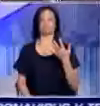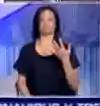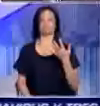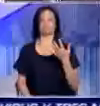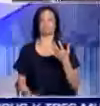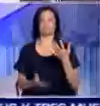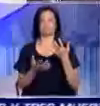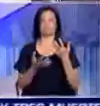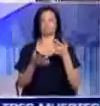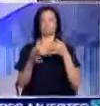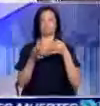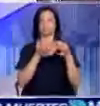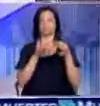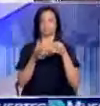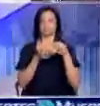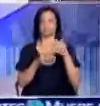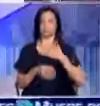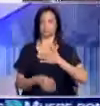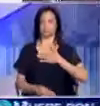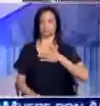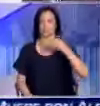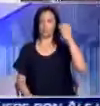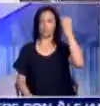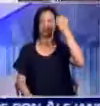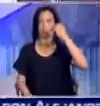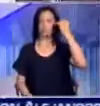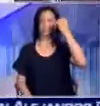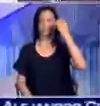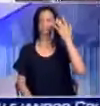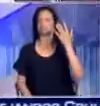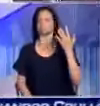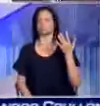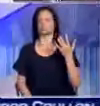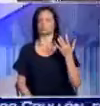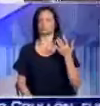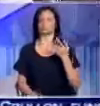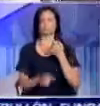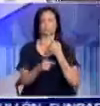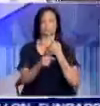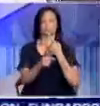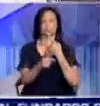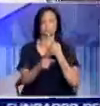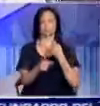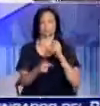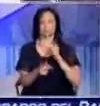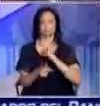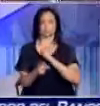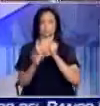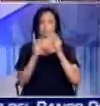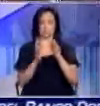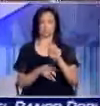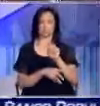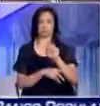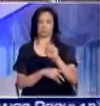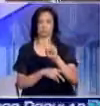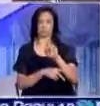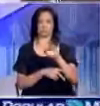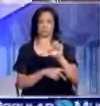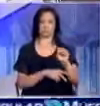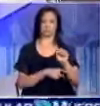noche que quería brindar mi opinión porque así como ha dicho el senador taveras he visto